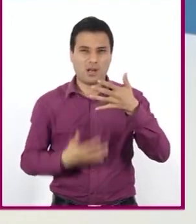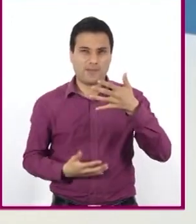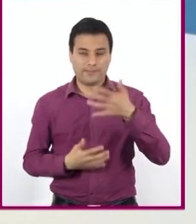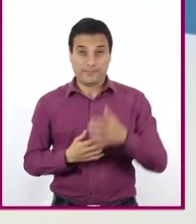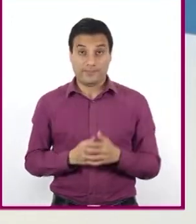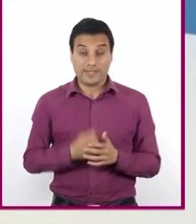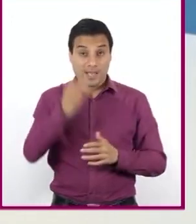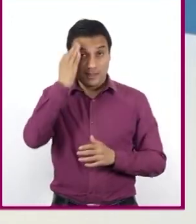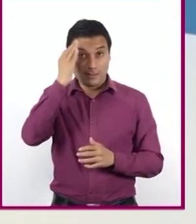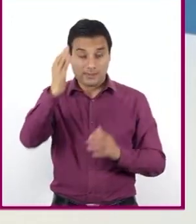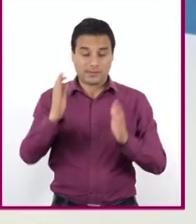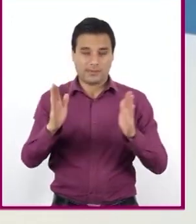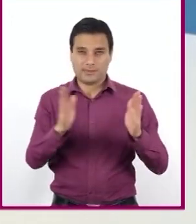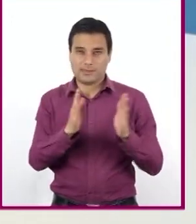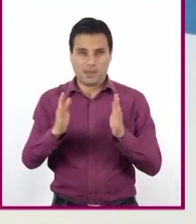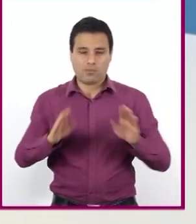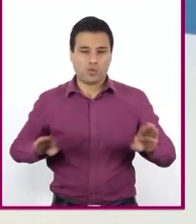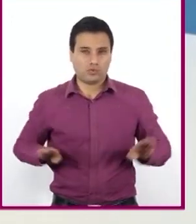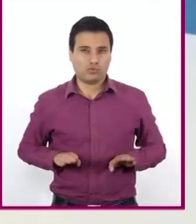periodo histórico.